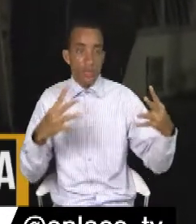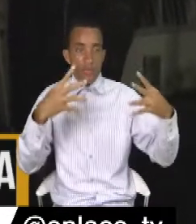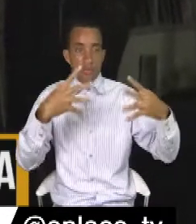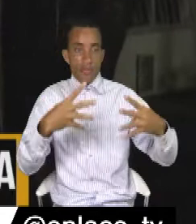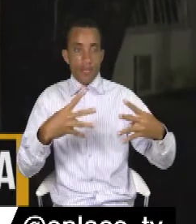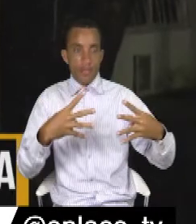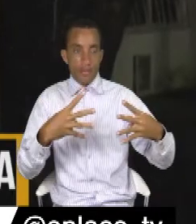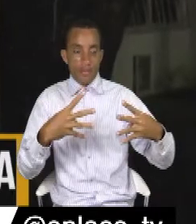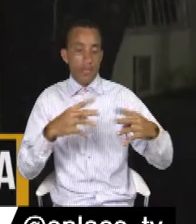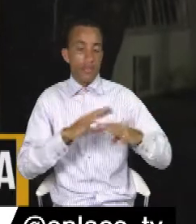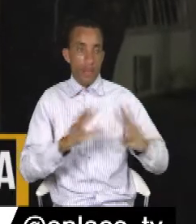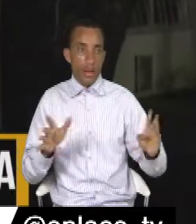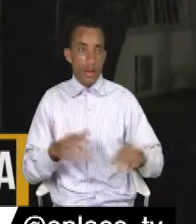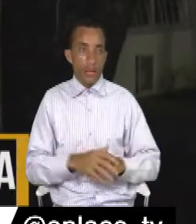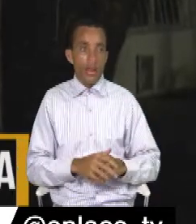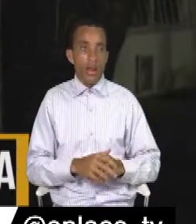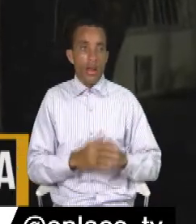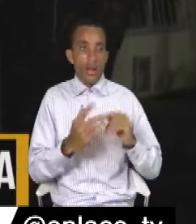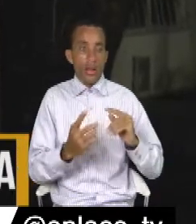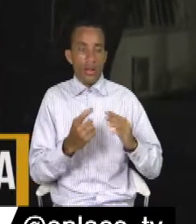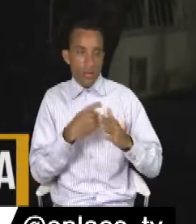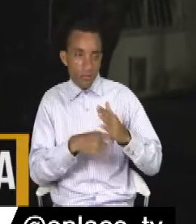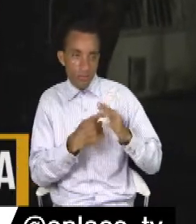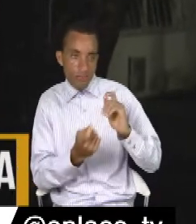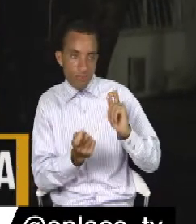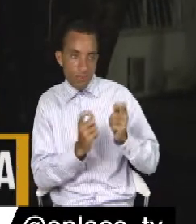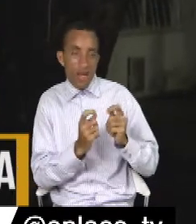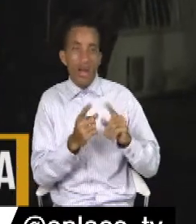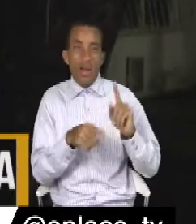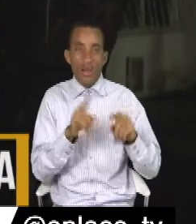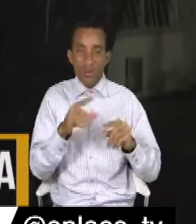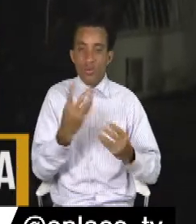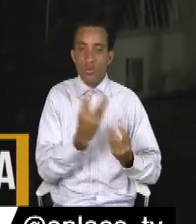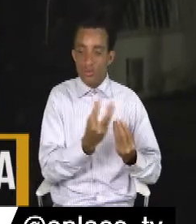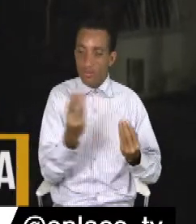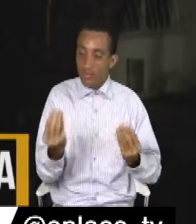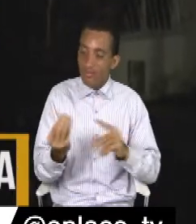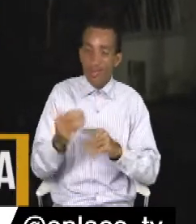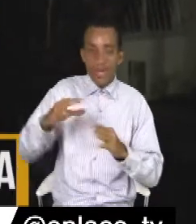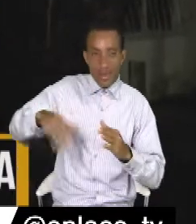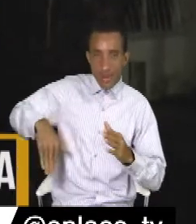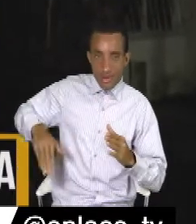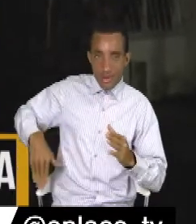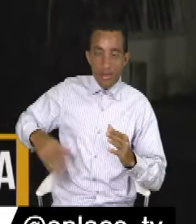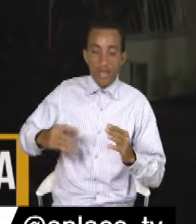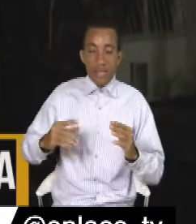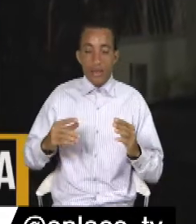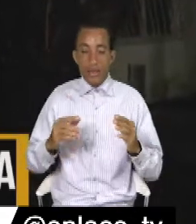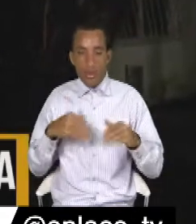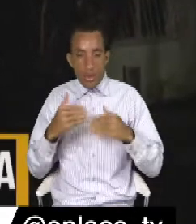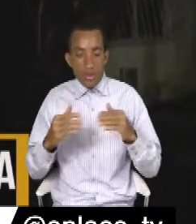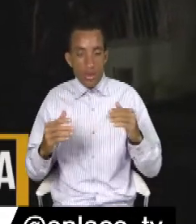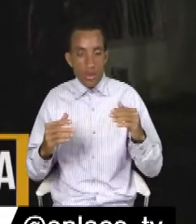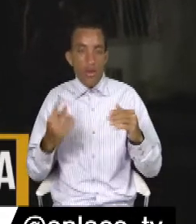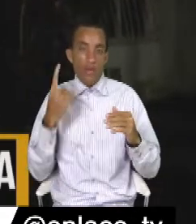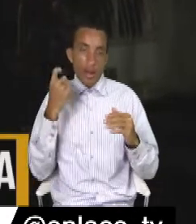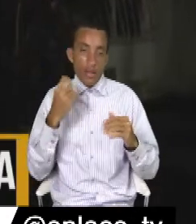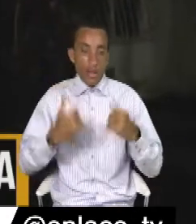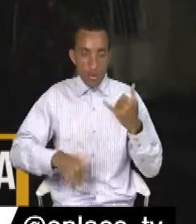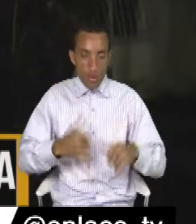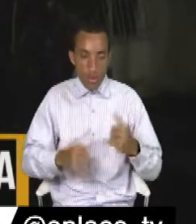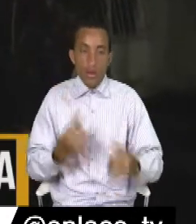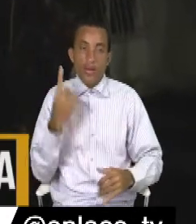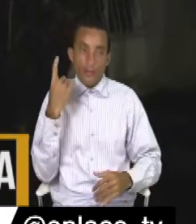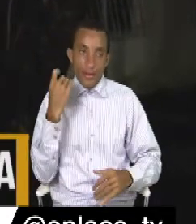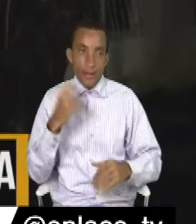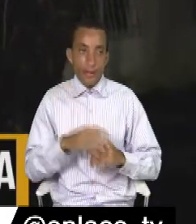Hasta ahorita estamos recomponiendo porque hay unos equipos que están todavía atrasados, entonces lo estamos llevando hasta los primeros,